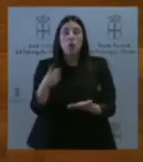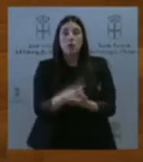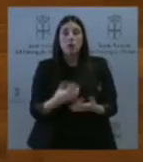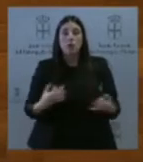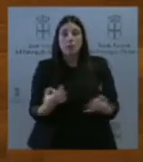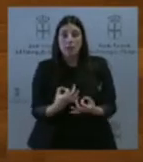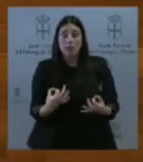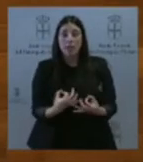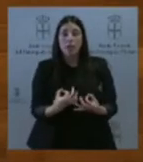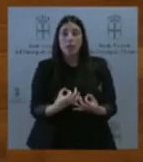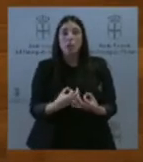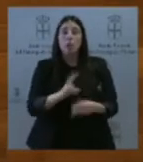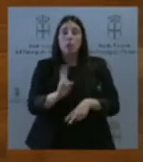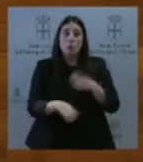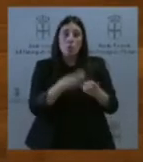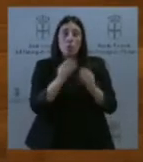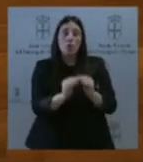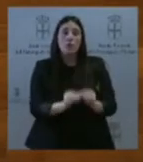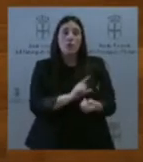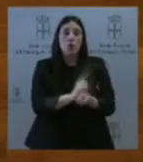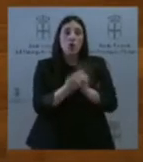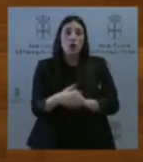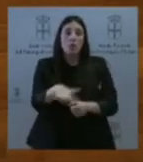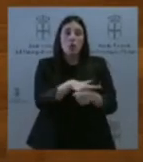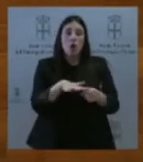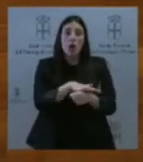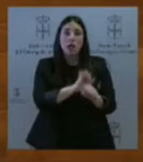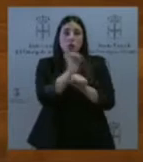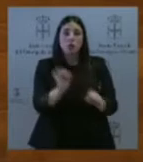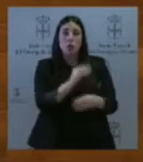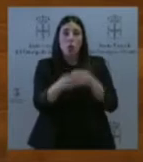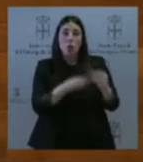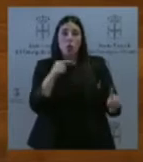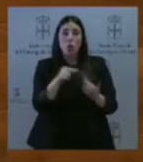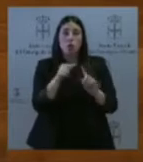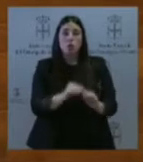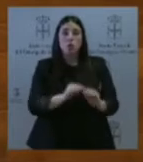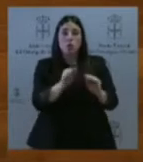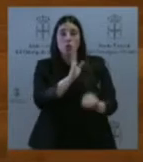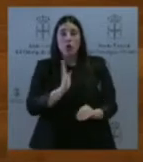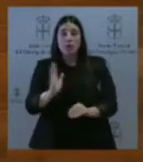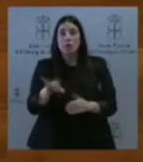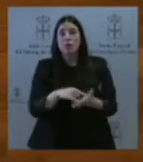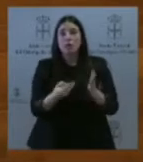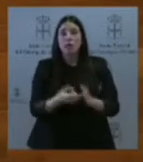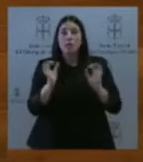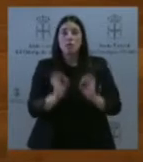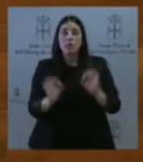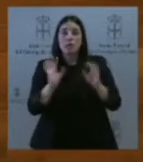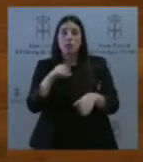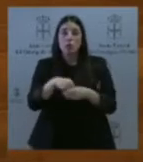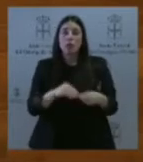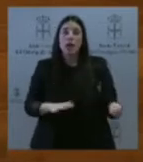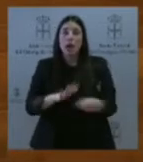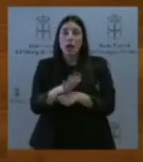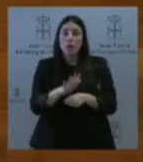de uso de las áreas de protección se faiga a través de planes especiales que incluyan ámbitos donde va a elaborarse un catálogo de elementos